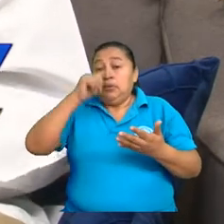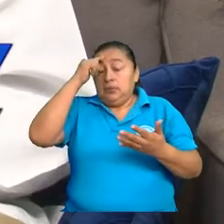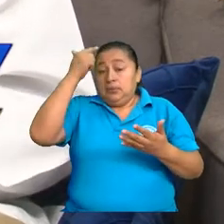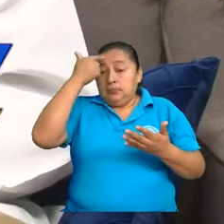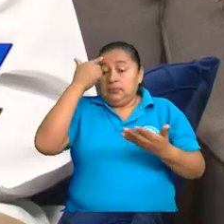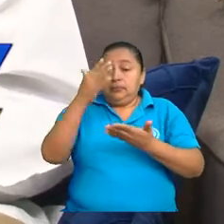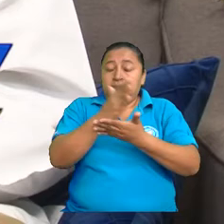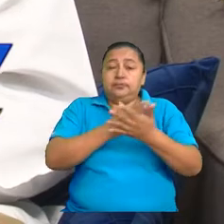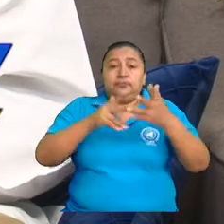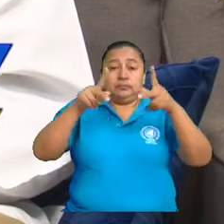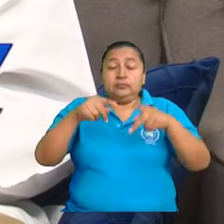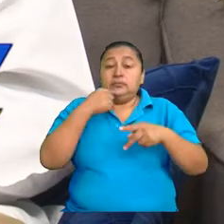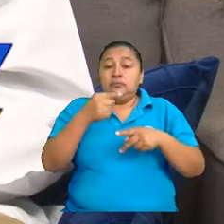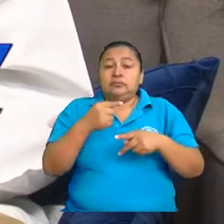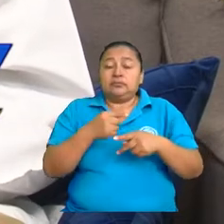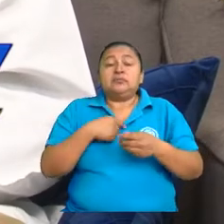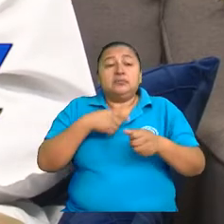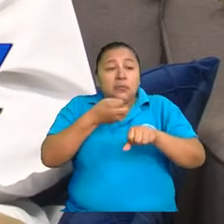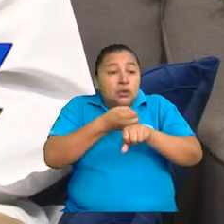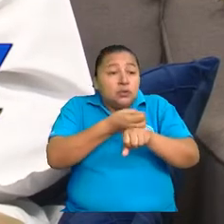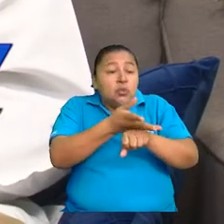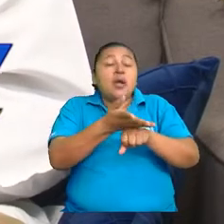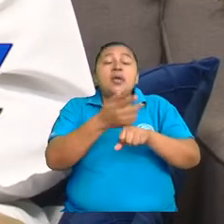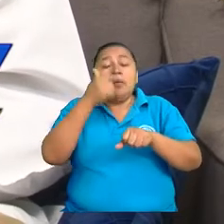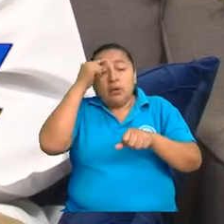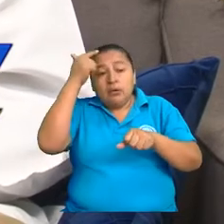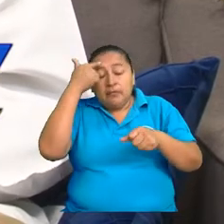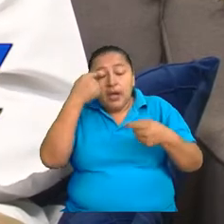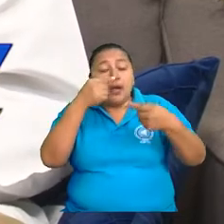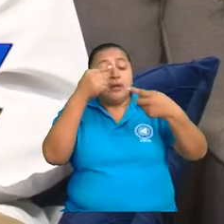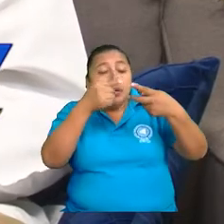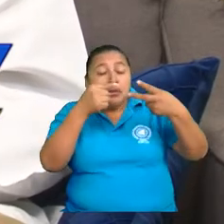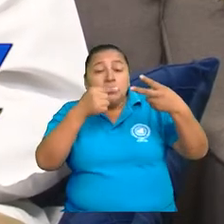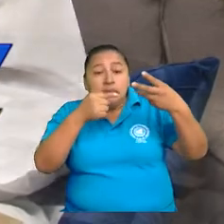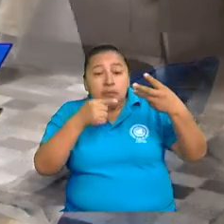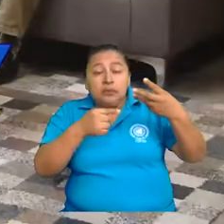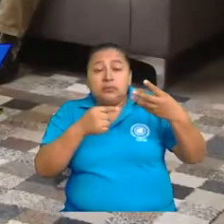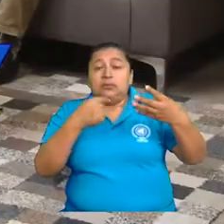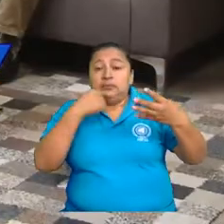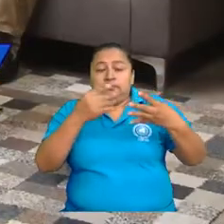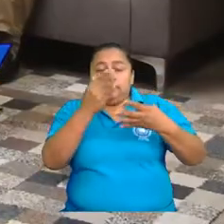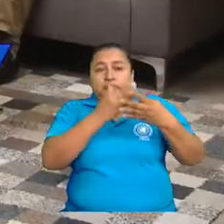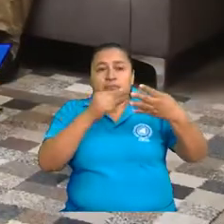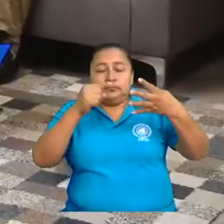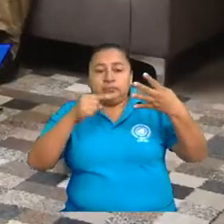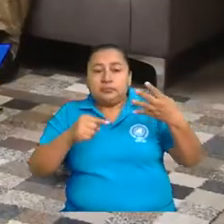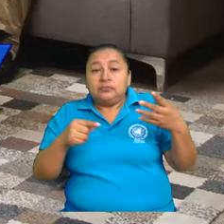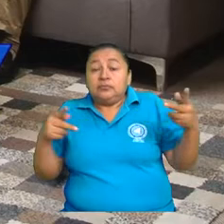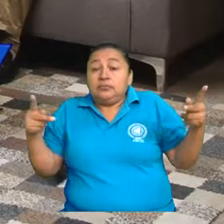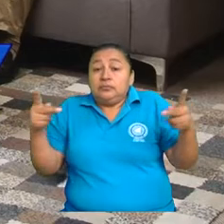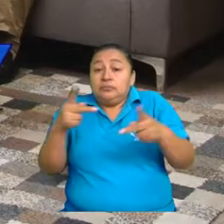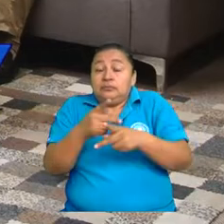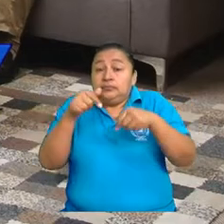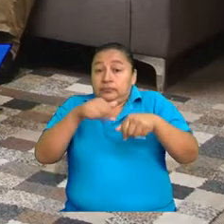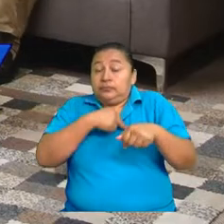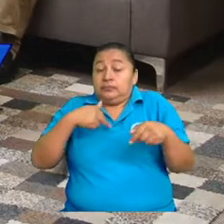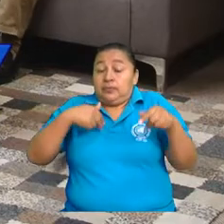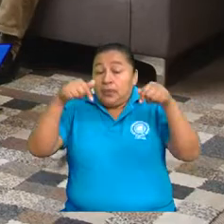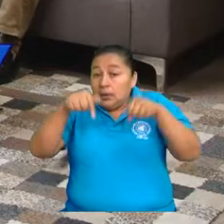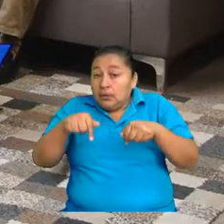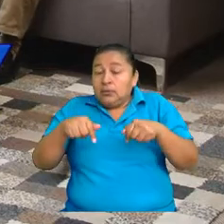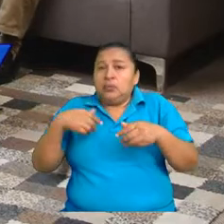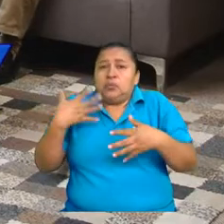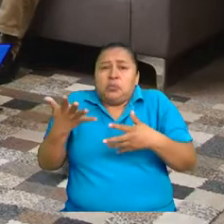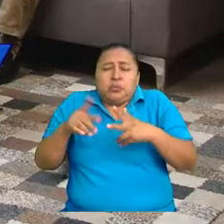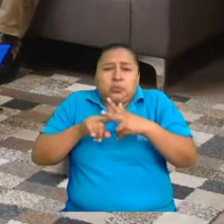alguna gente que dice, le sugerimos al gobierno una serie de medidas, y mencionan medidas que son las medidas que estamos haciendo nosotros